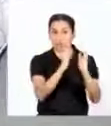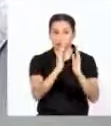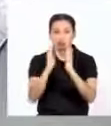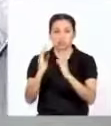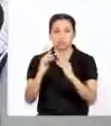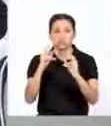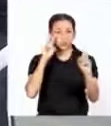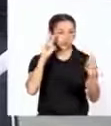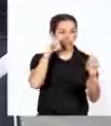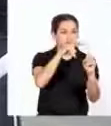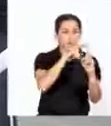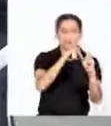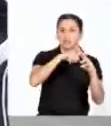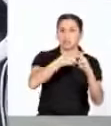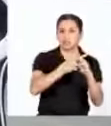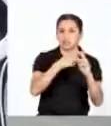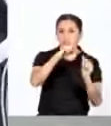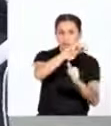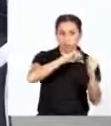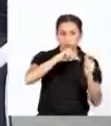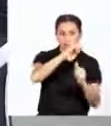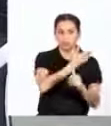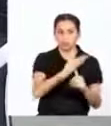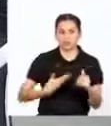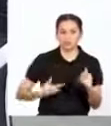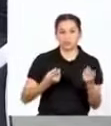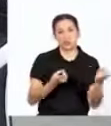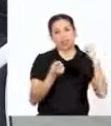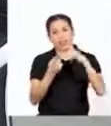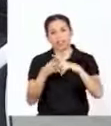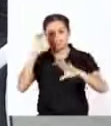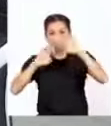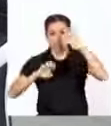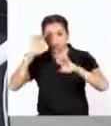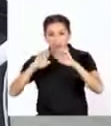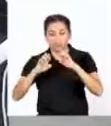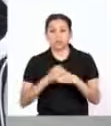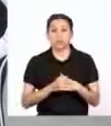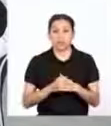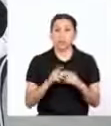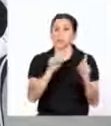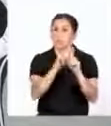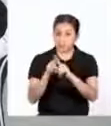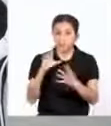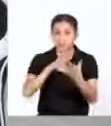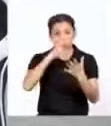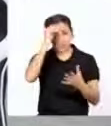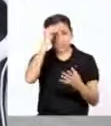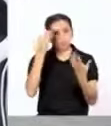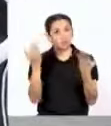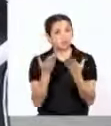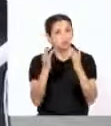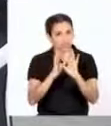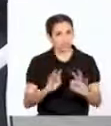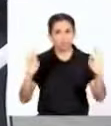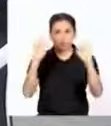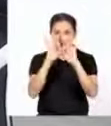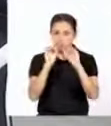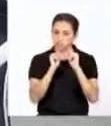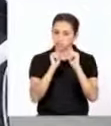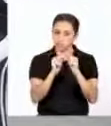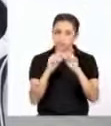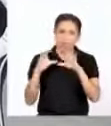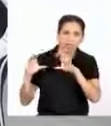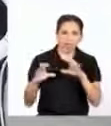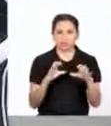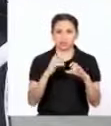la identificación del asunto público hasta la evaluación del mismo. Pero también aprendimos que tan importante es seguir